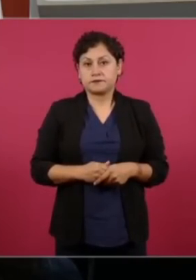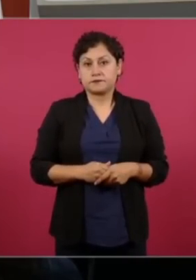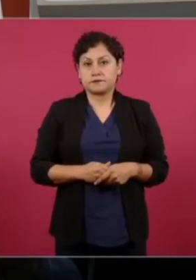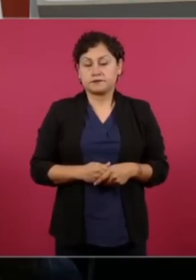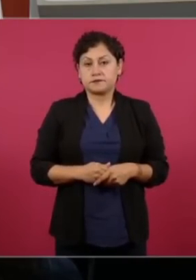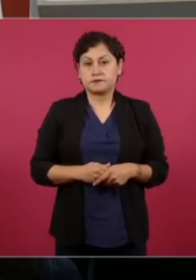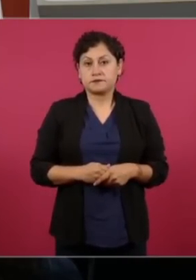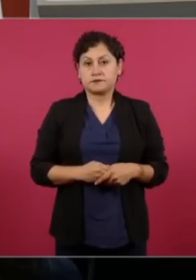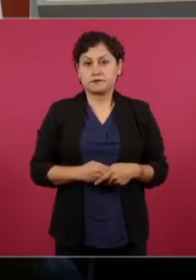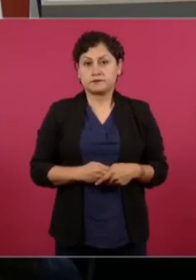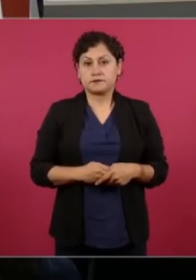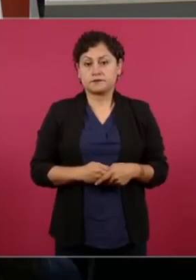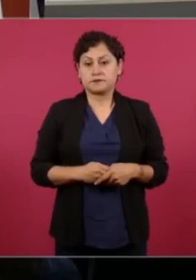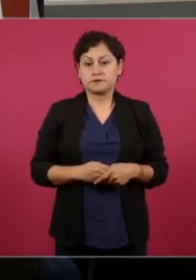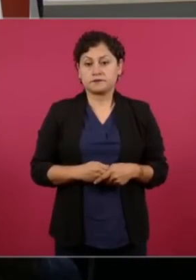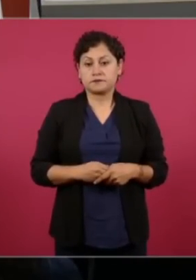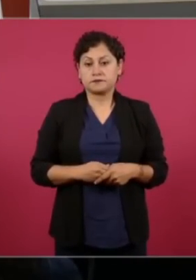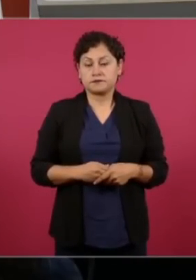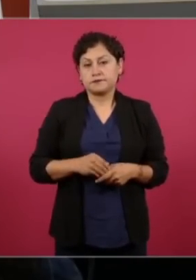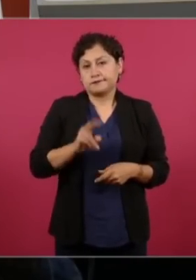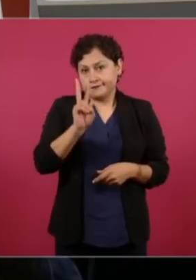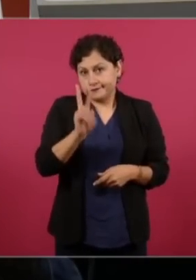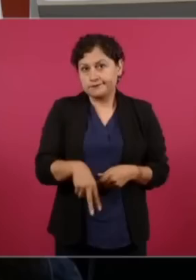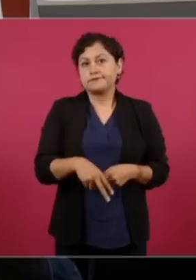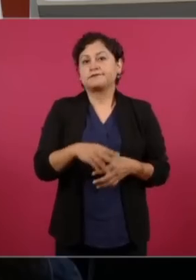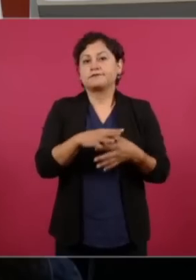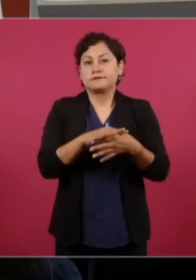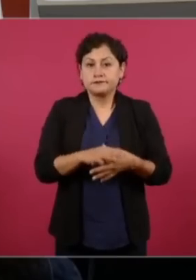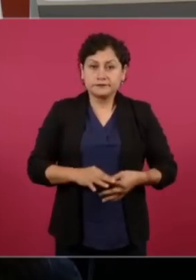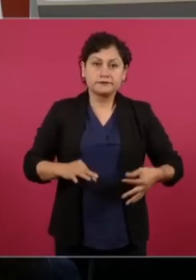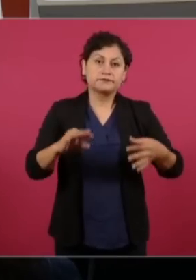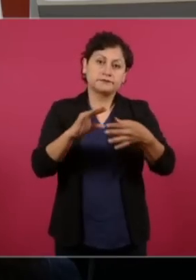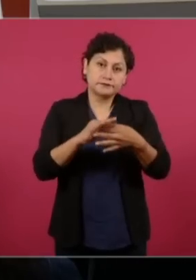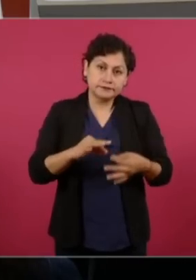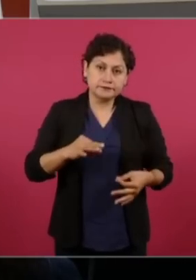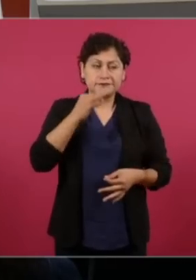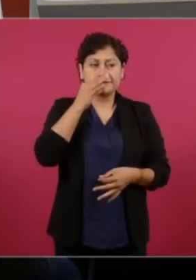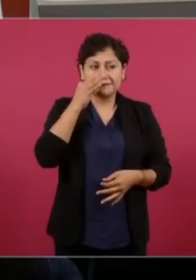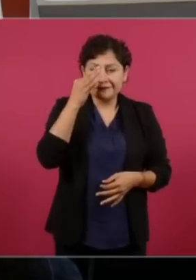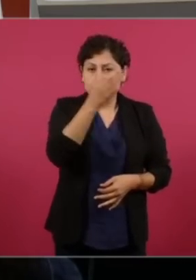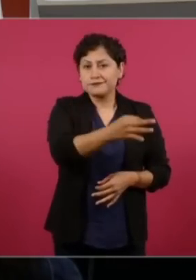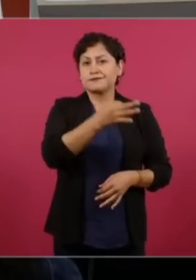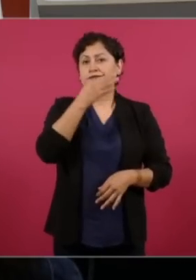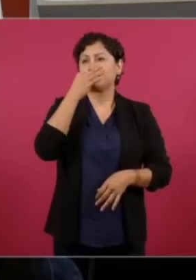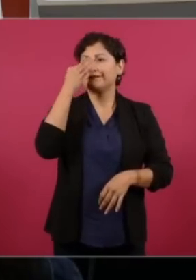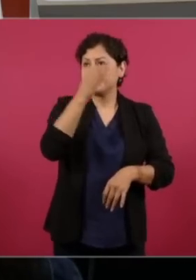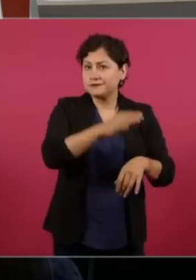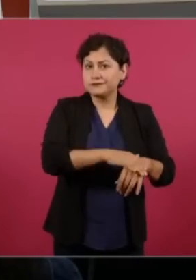que se les dice que ya